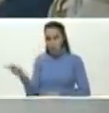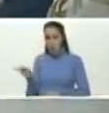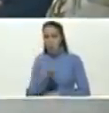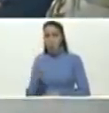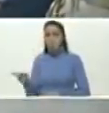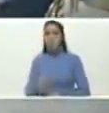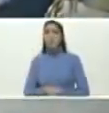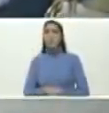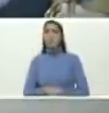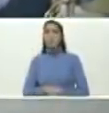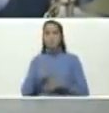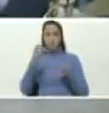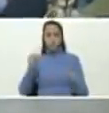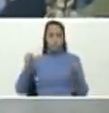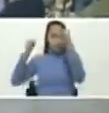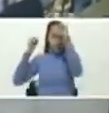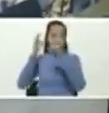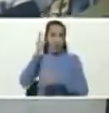señora Embajadora,